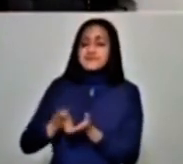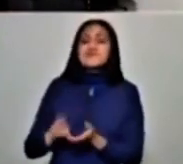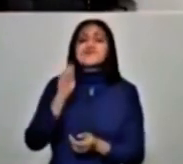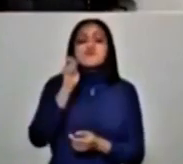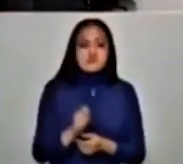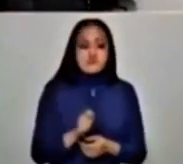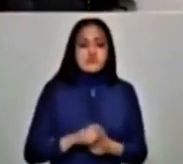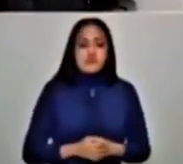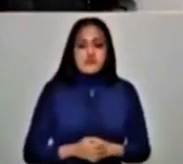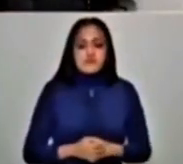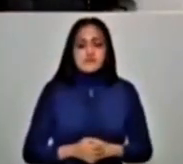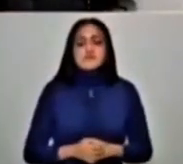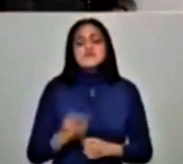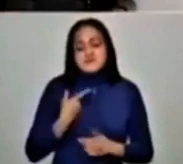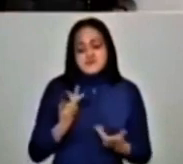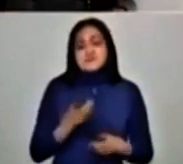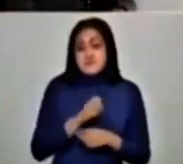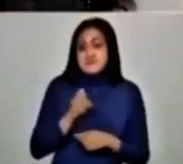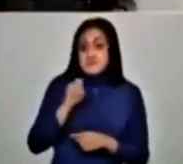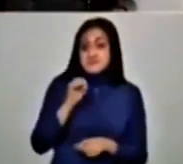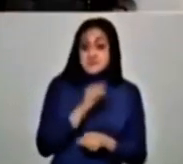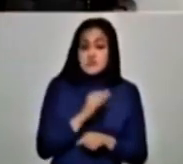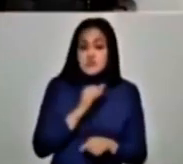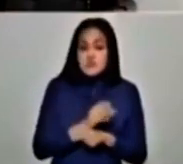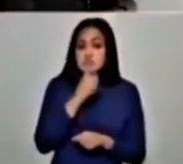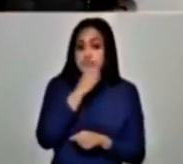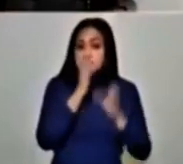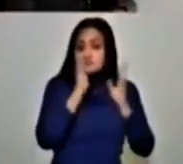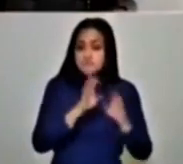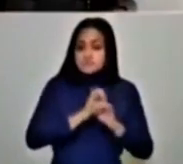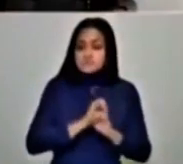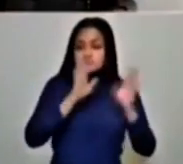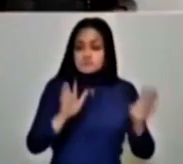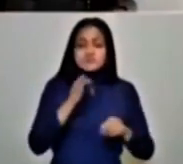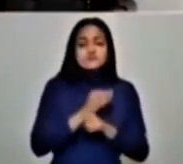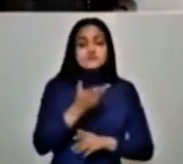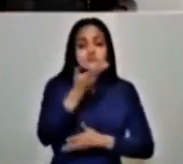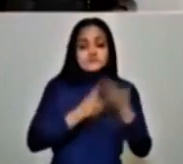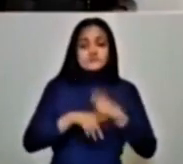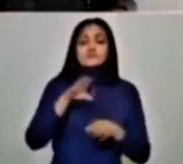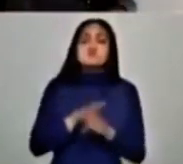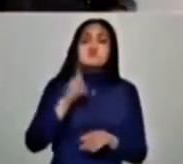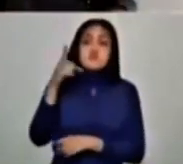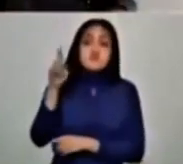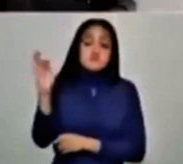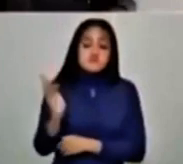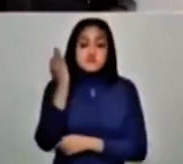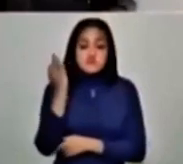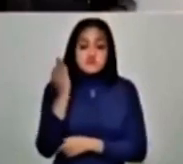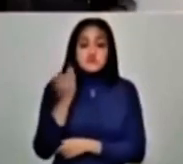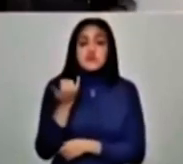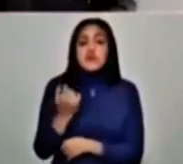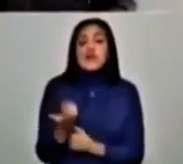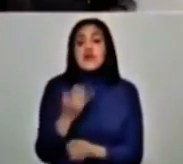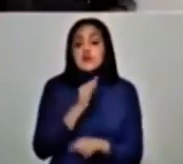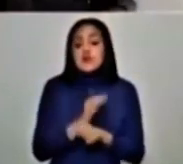el no etiquetado. Entonces, sí destacar que los recursos que ya están etiquetados vienen etiquetados desde la Federación y que lo